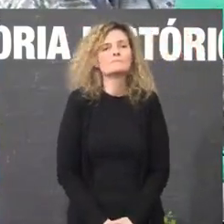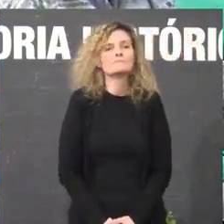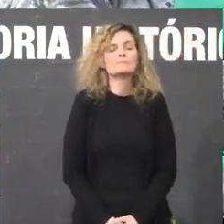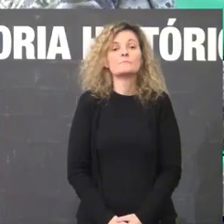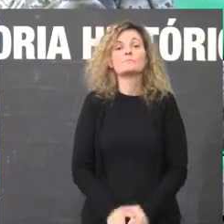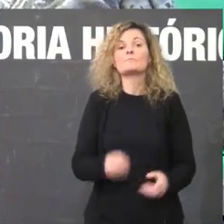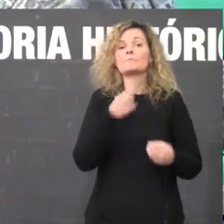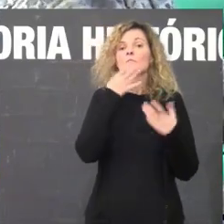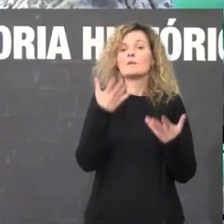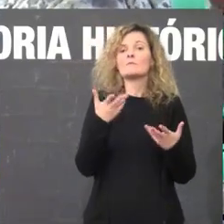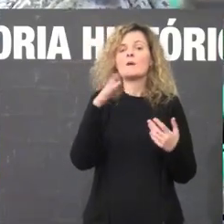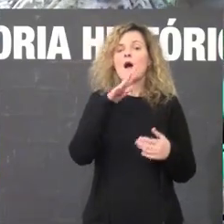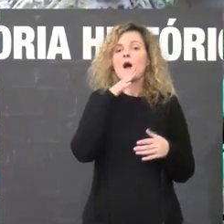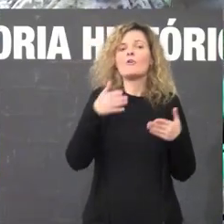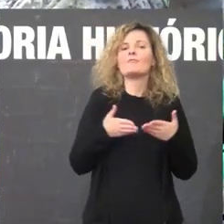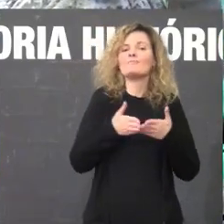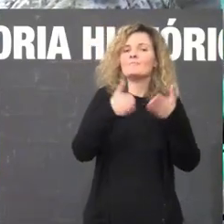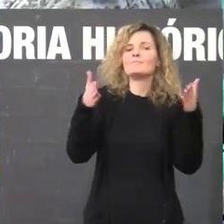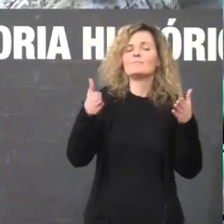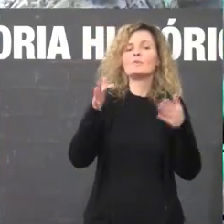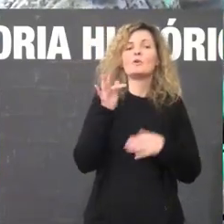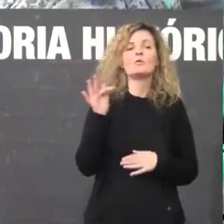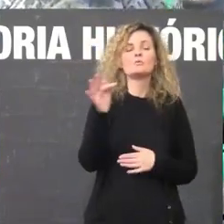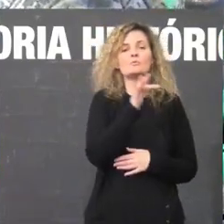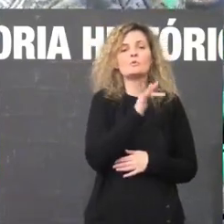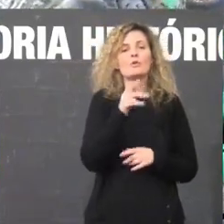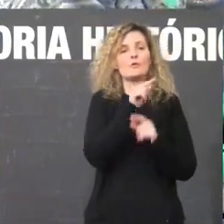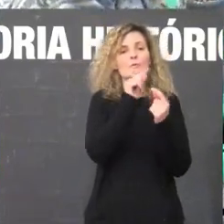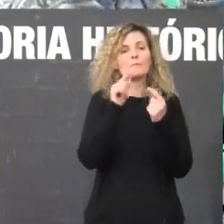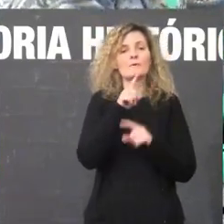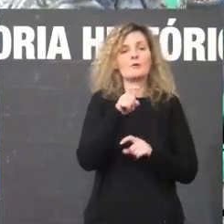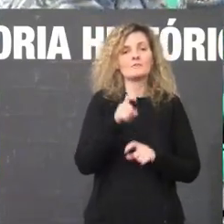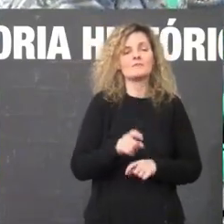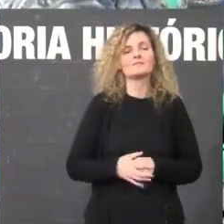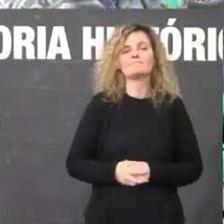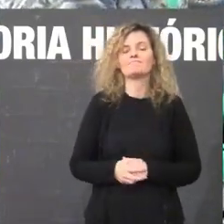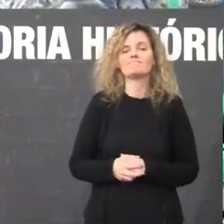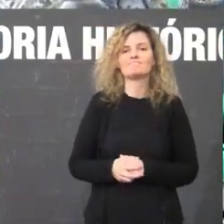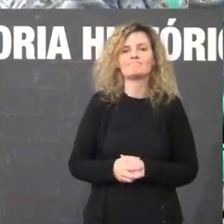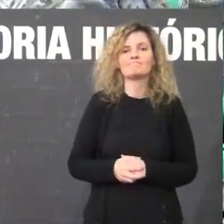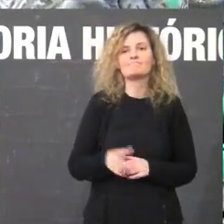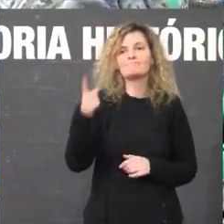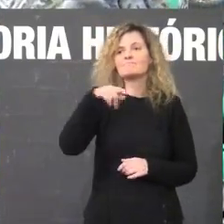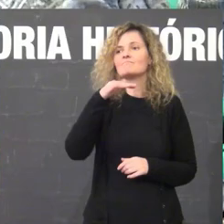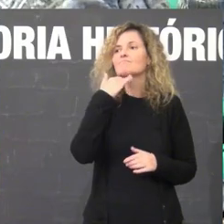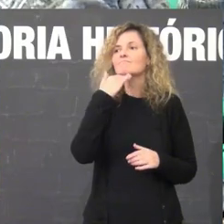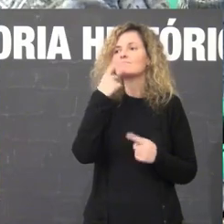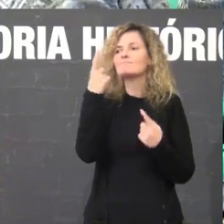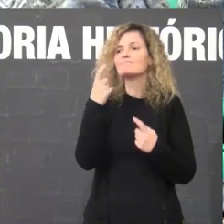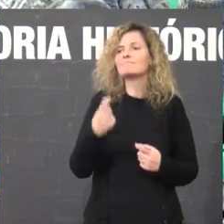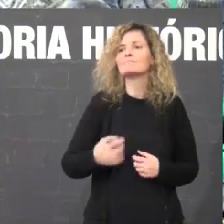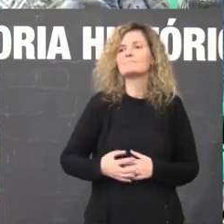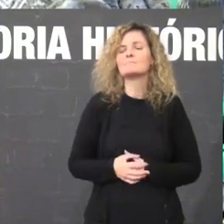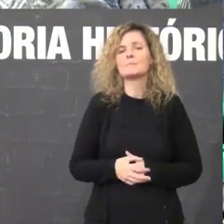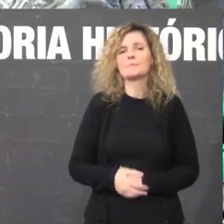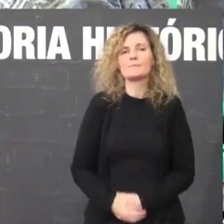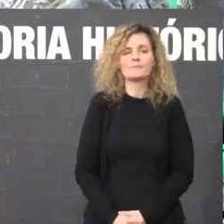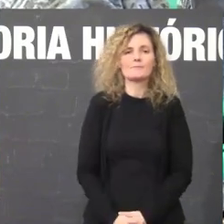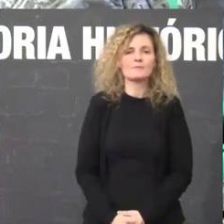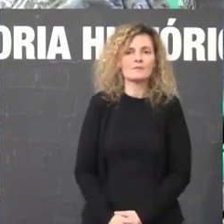Bueno pues se os parece abrimos ahora el turno de preguntas no sé si hay por ahí alguna